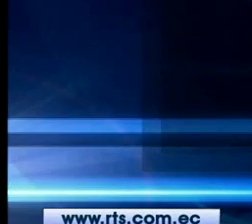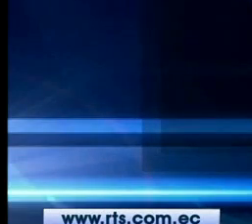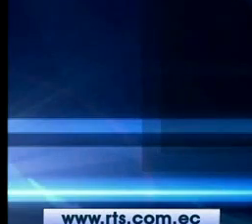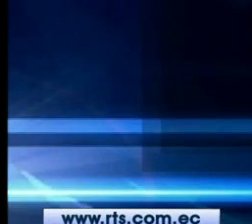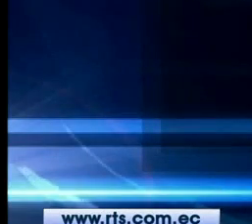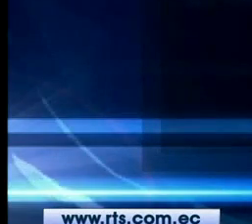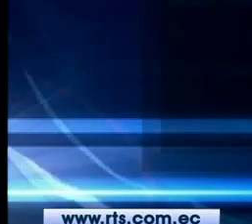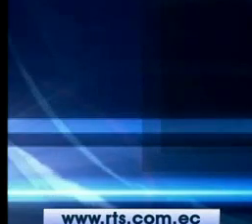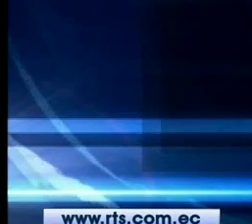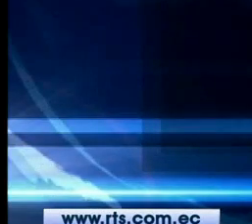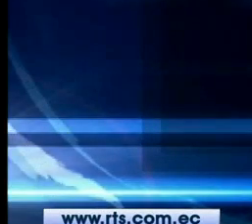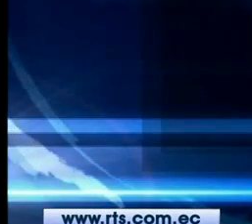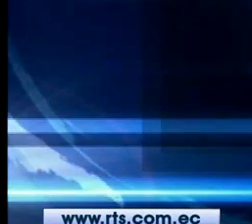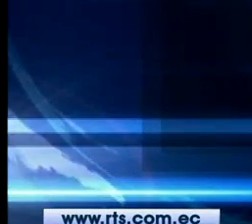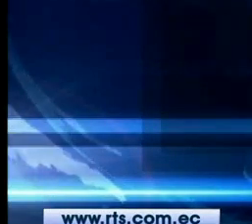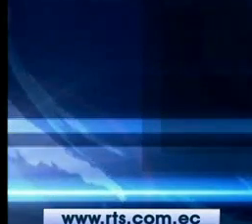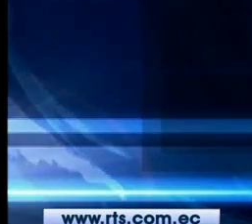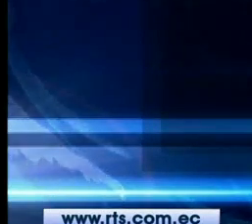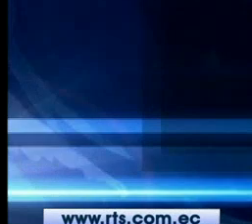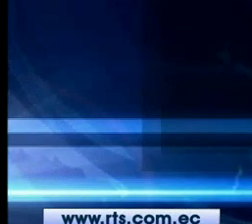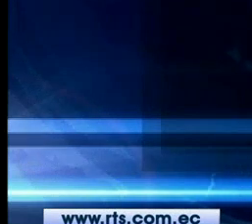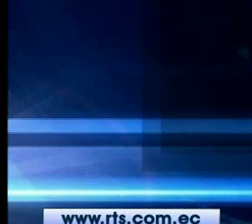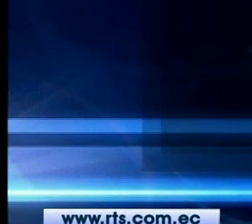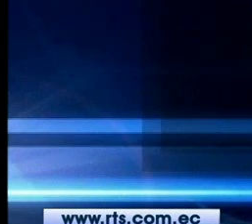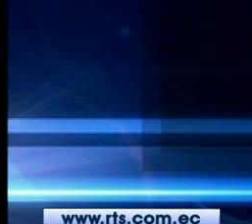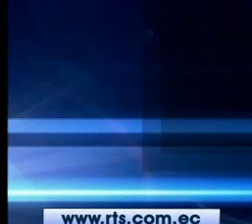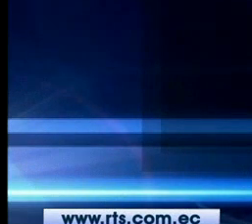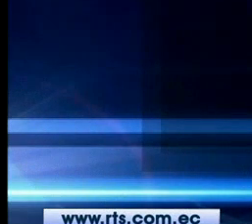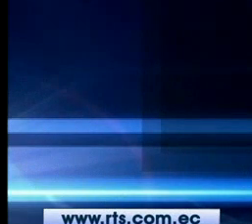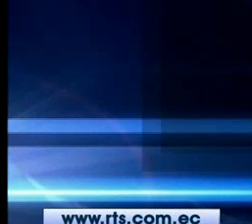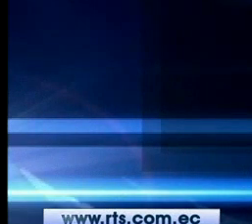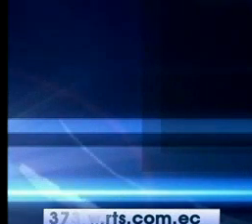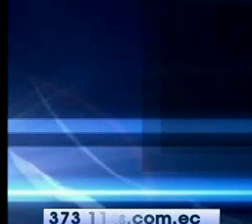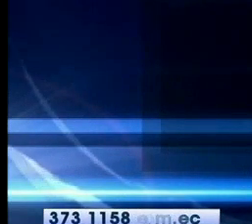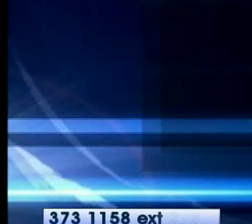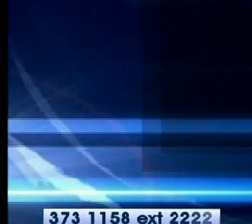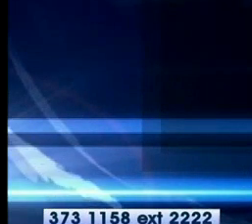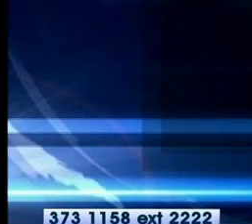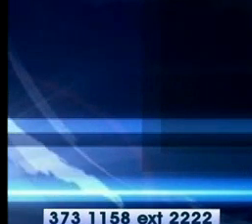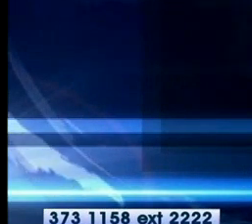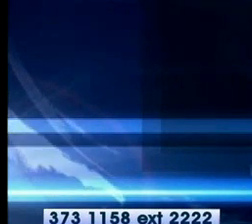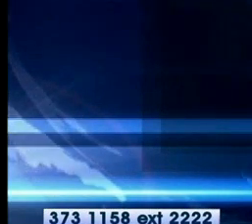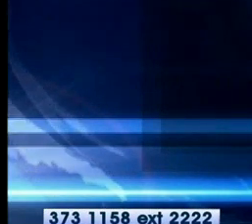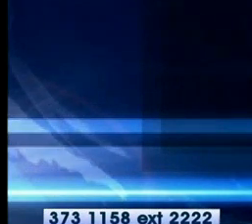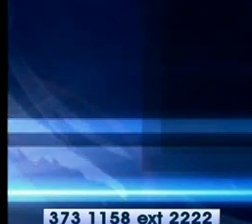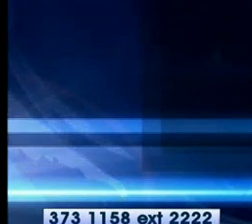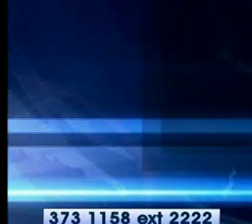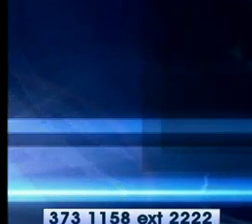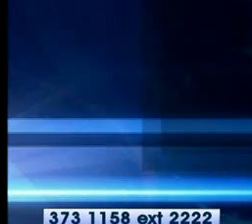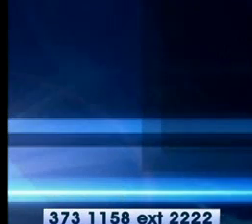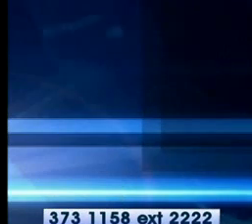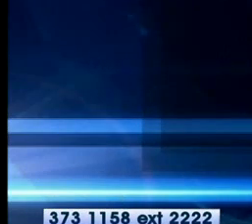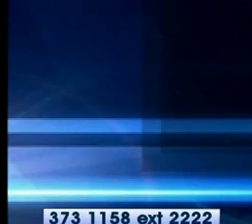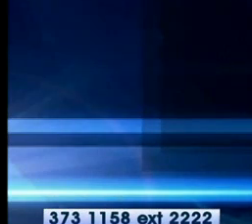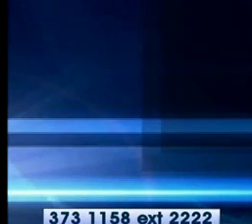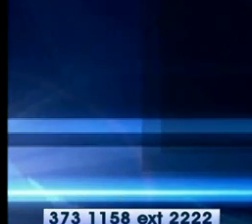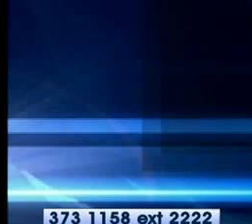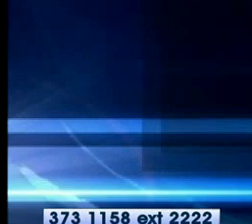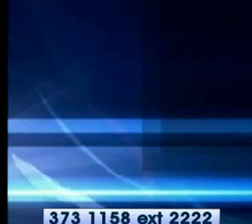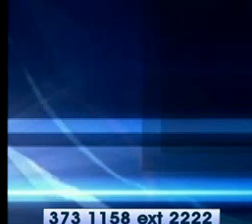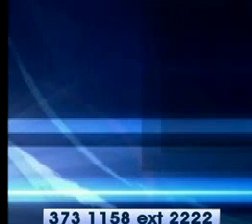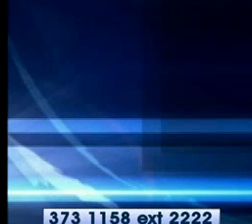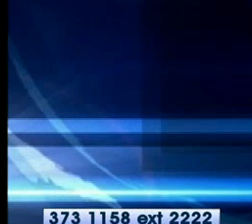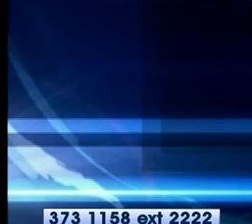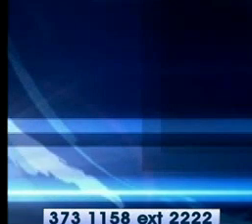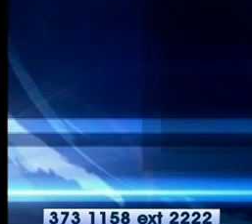Puerto Limpio informa. Cambios en la frecuencia de recolección de basura en las cooperativas Guerreros del Fortín,